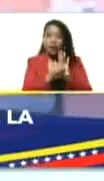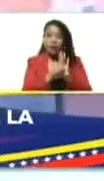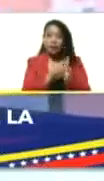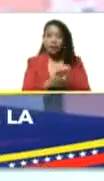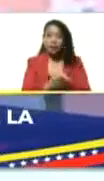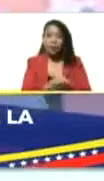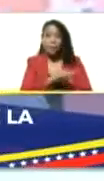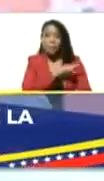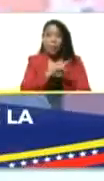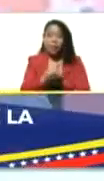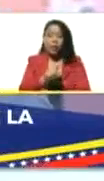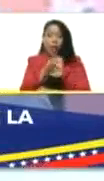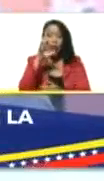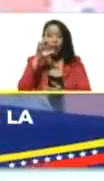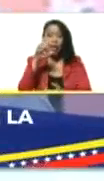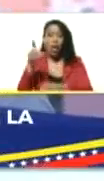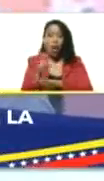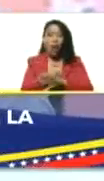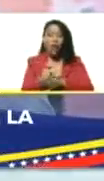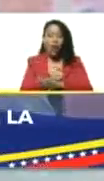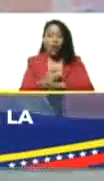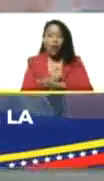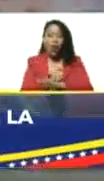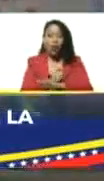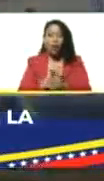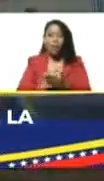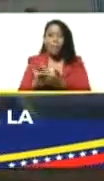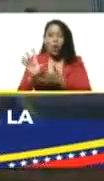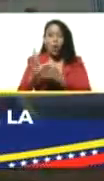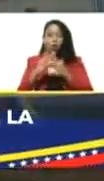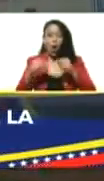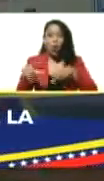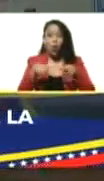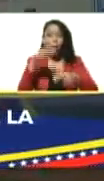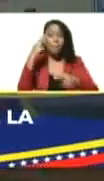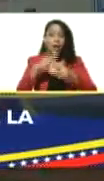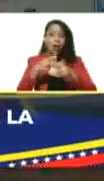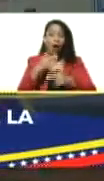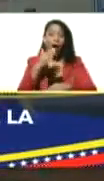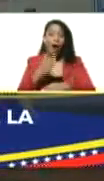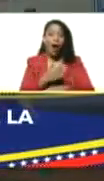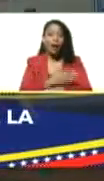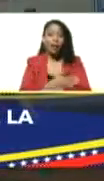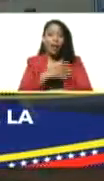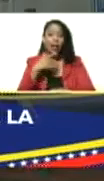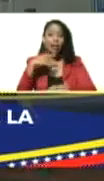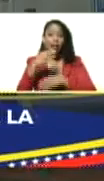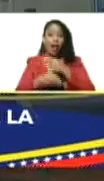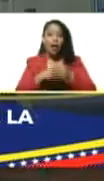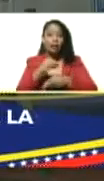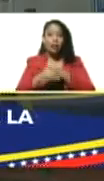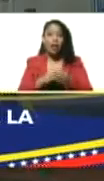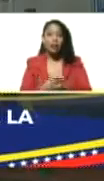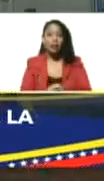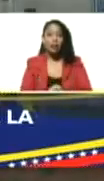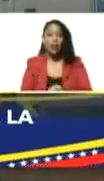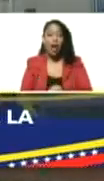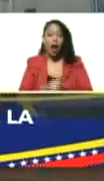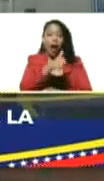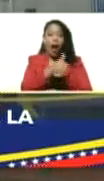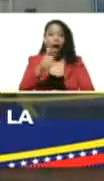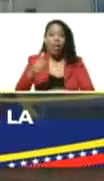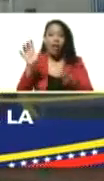Estado, de desalojar toda la zona de riesgo y de garantizarle a cada